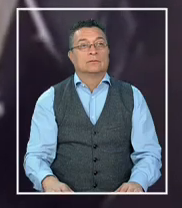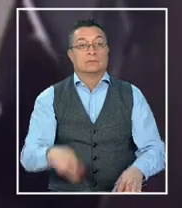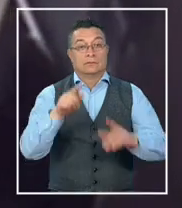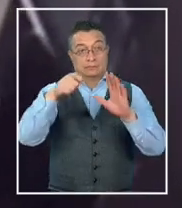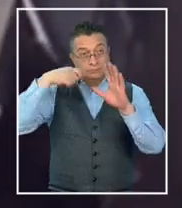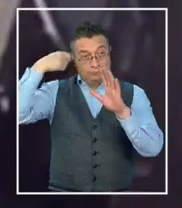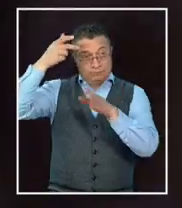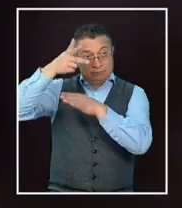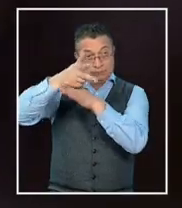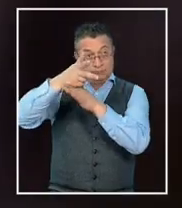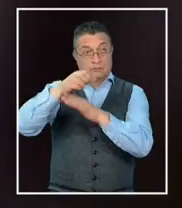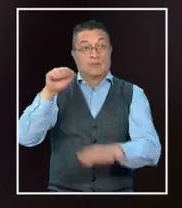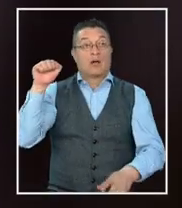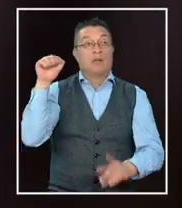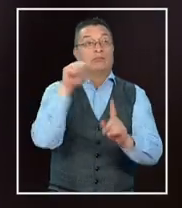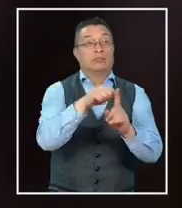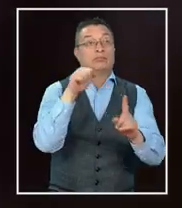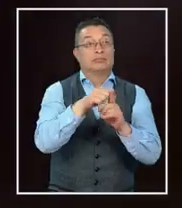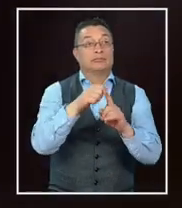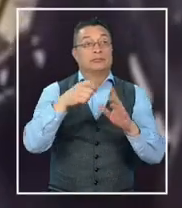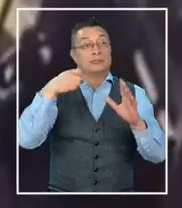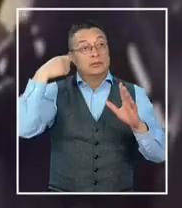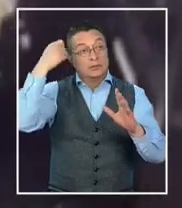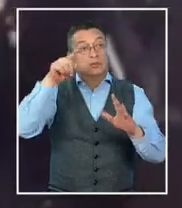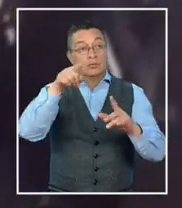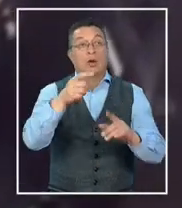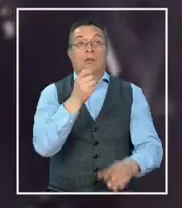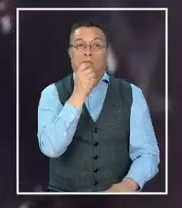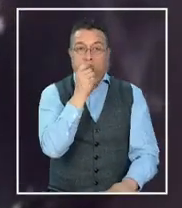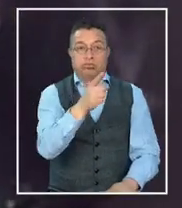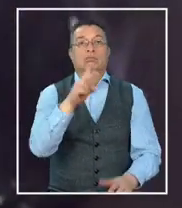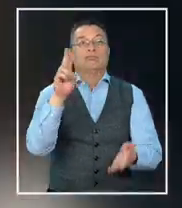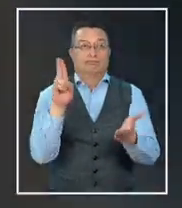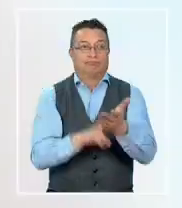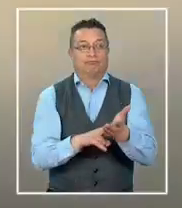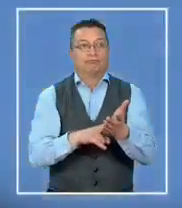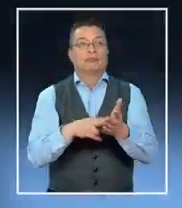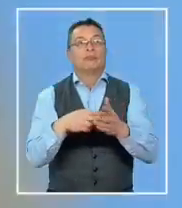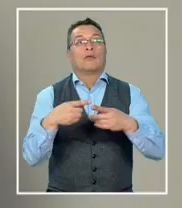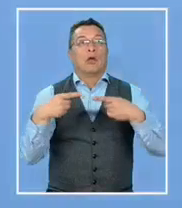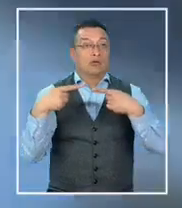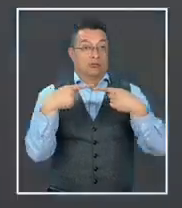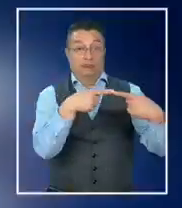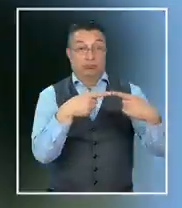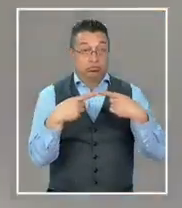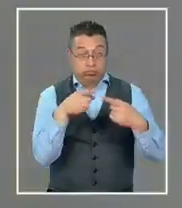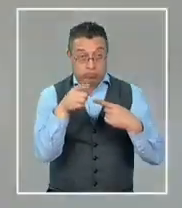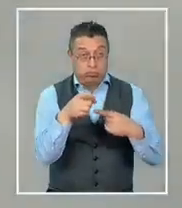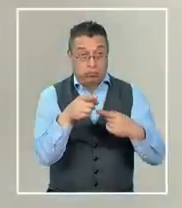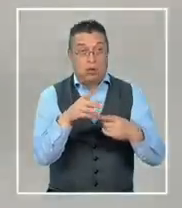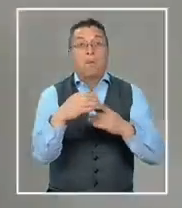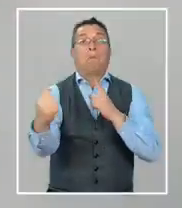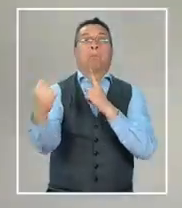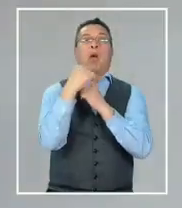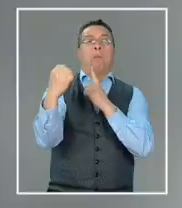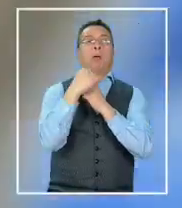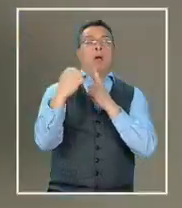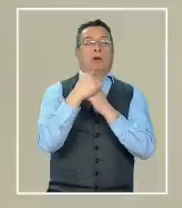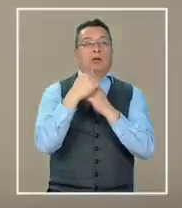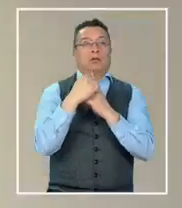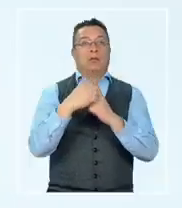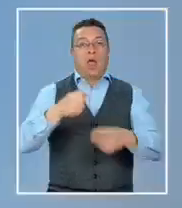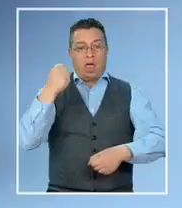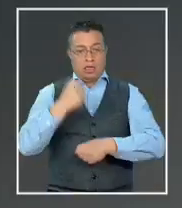desde otro ángulo la agresión. La imagen refrenda su denuncia. Una discusión vial que se transformó en golpiza frente